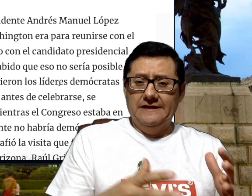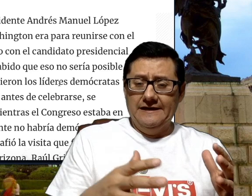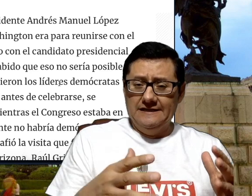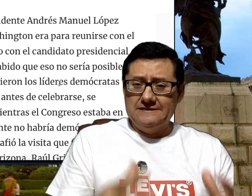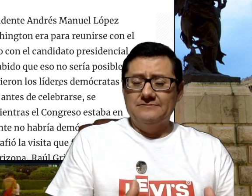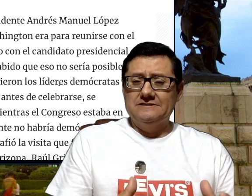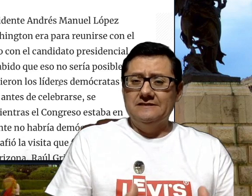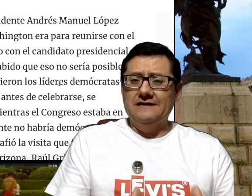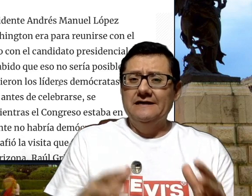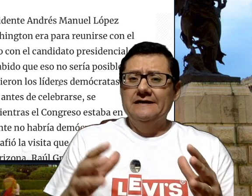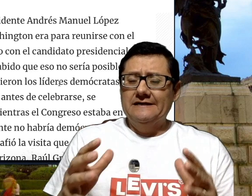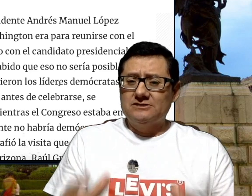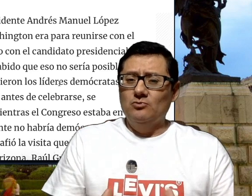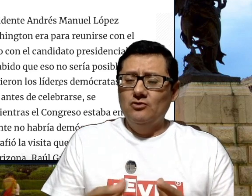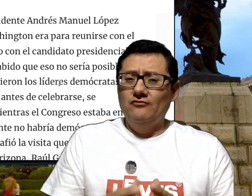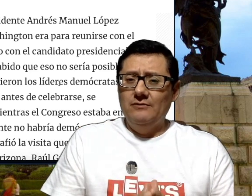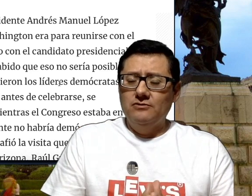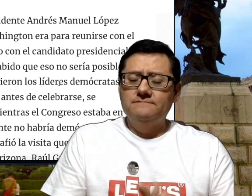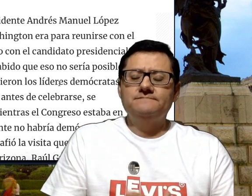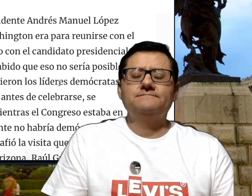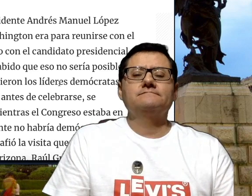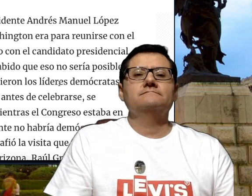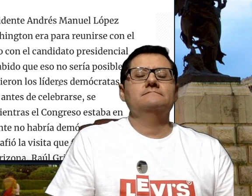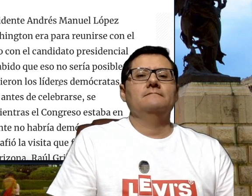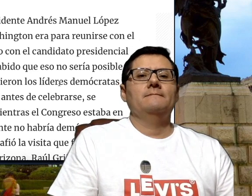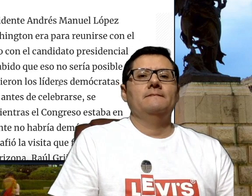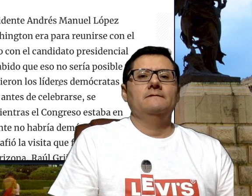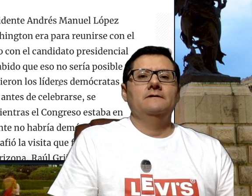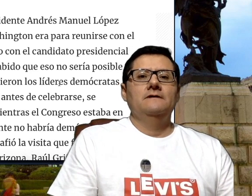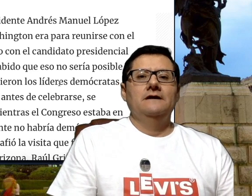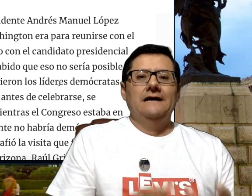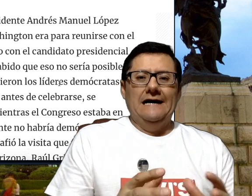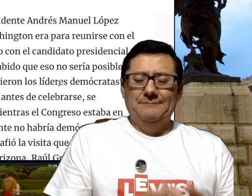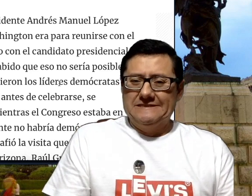logros y que esta visita es muy favorable,